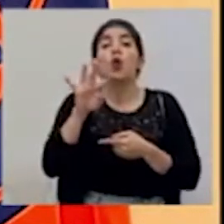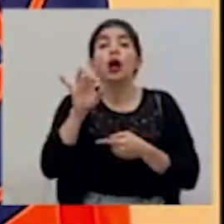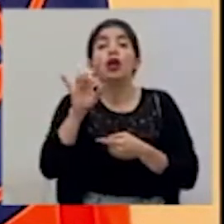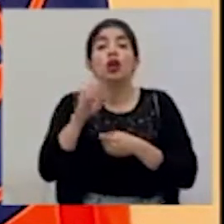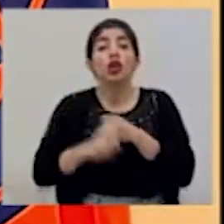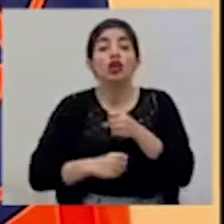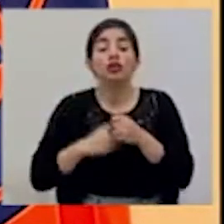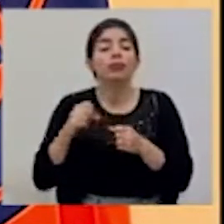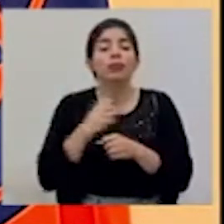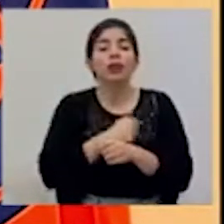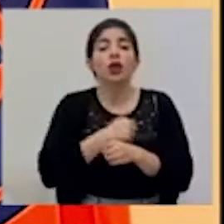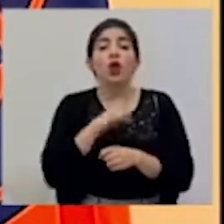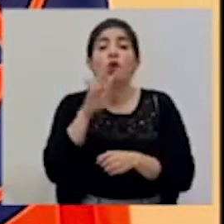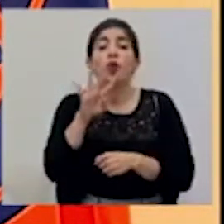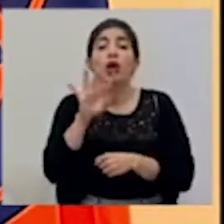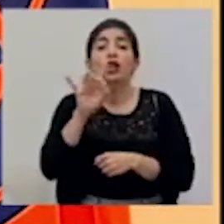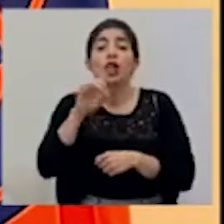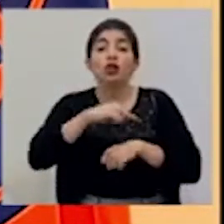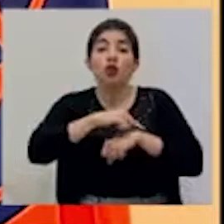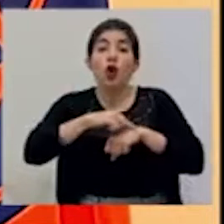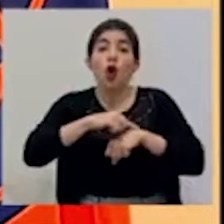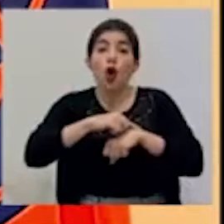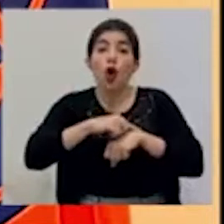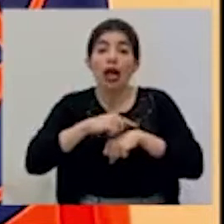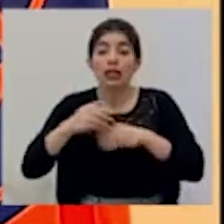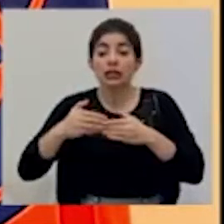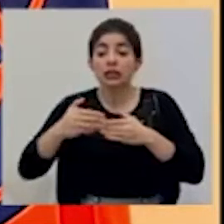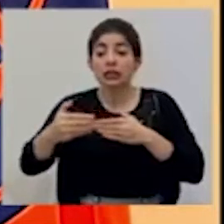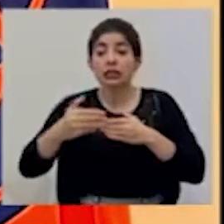tiene ninguna probabilidad de